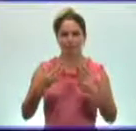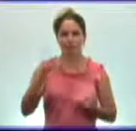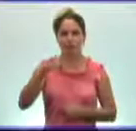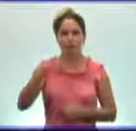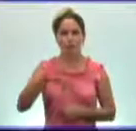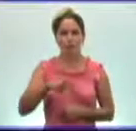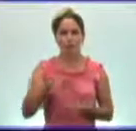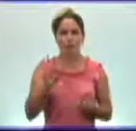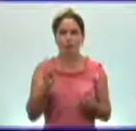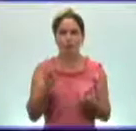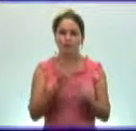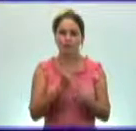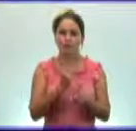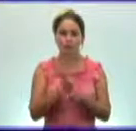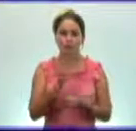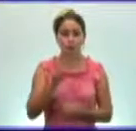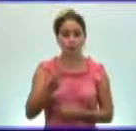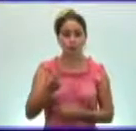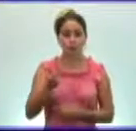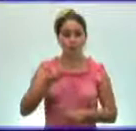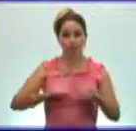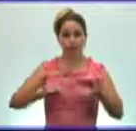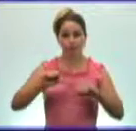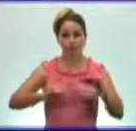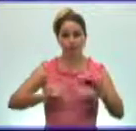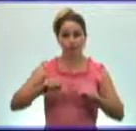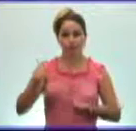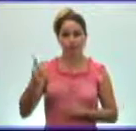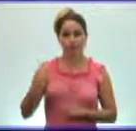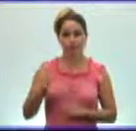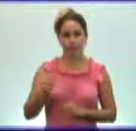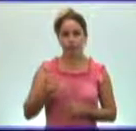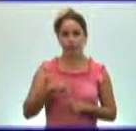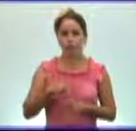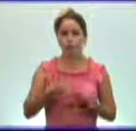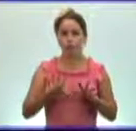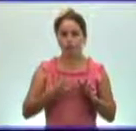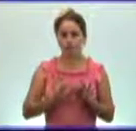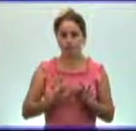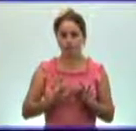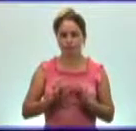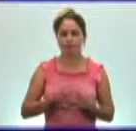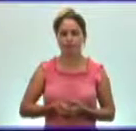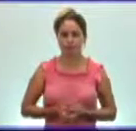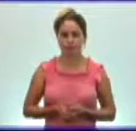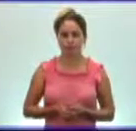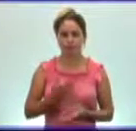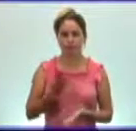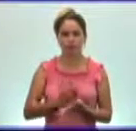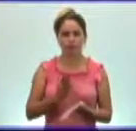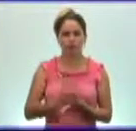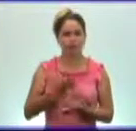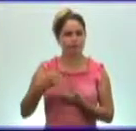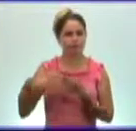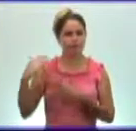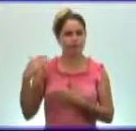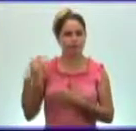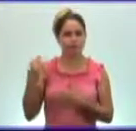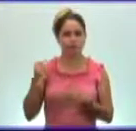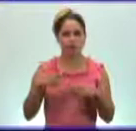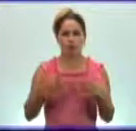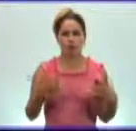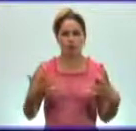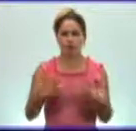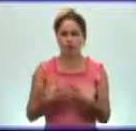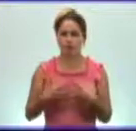química 10º grado. En la clase anterior trabajamos lo relacionado con la distribución electrónica de los átomos